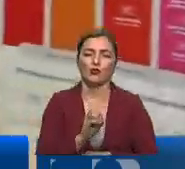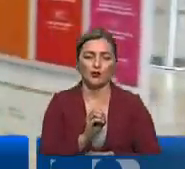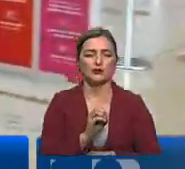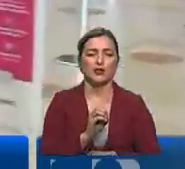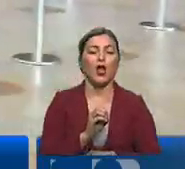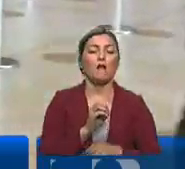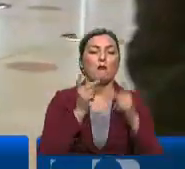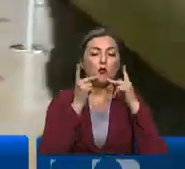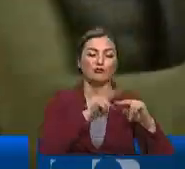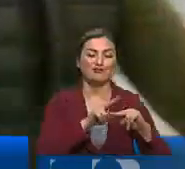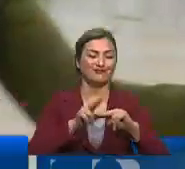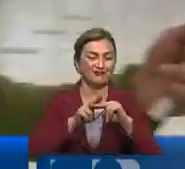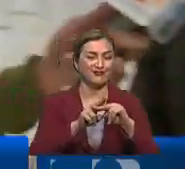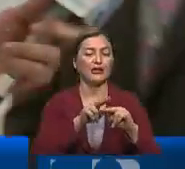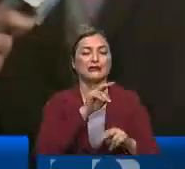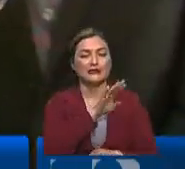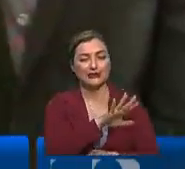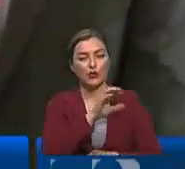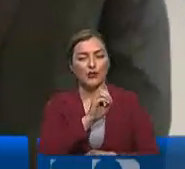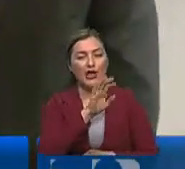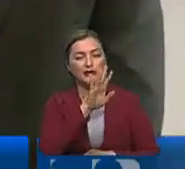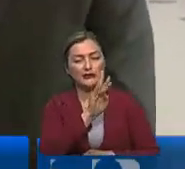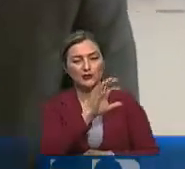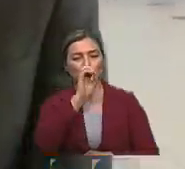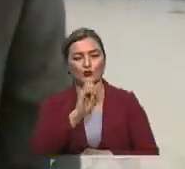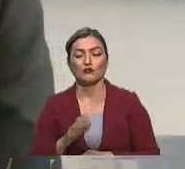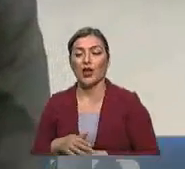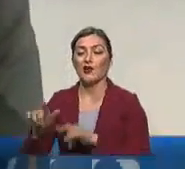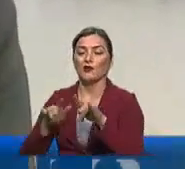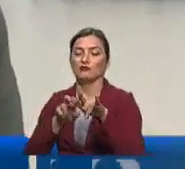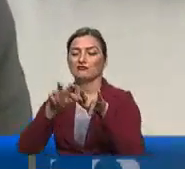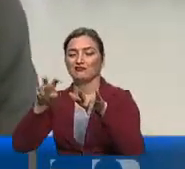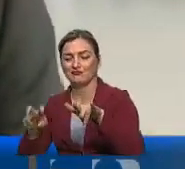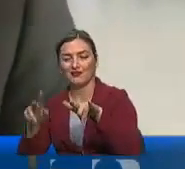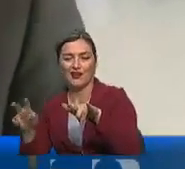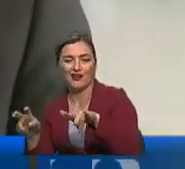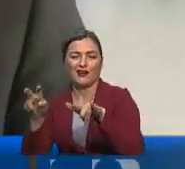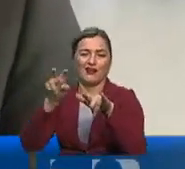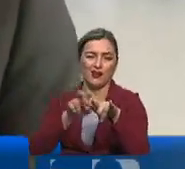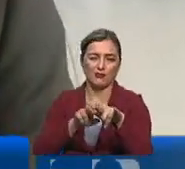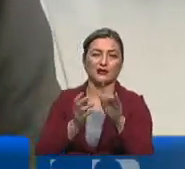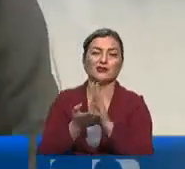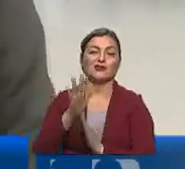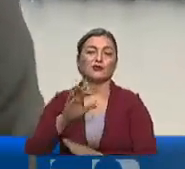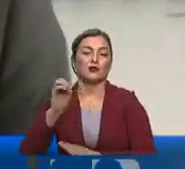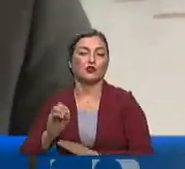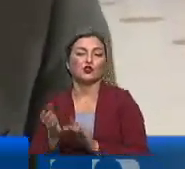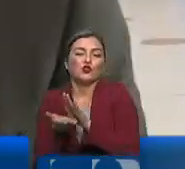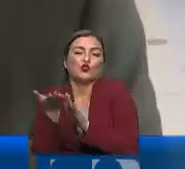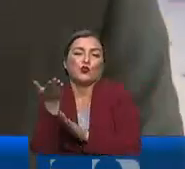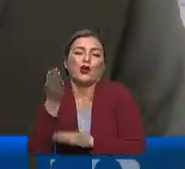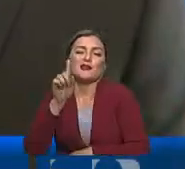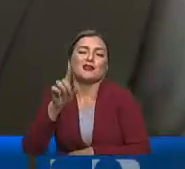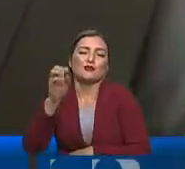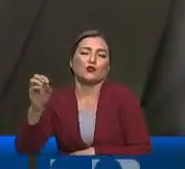al 75% y en las áreas de embarque y de arribos del 50% al 100%.